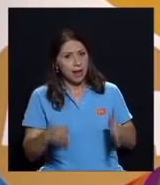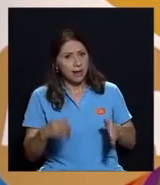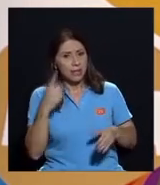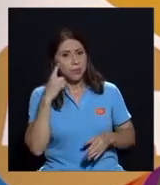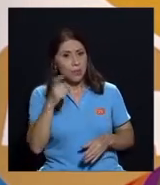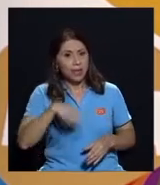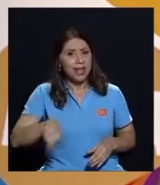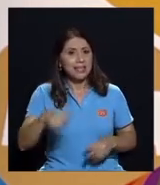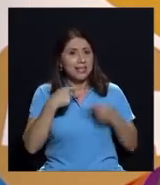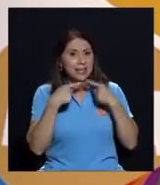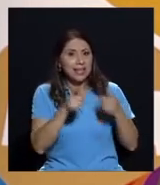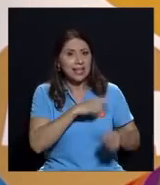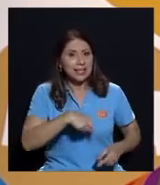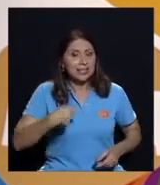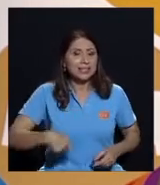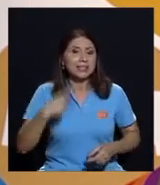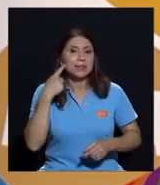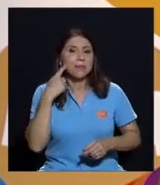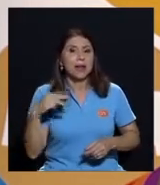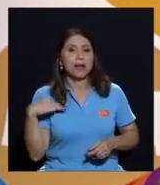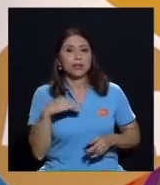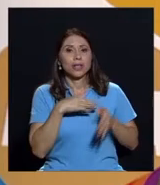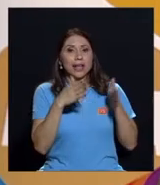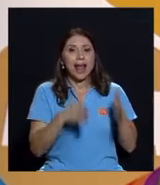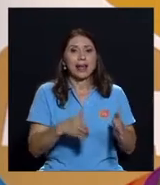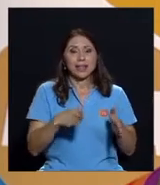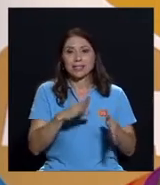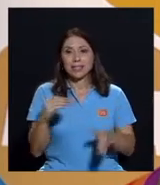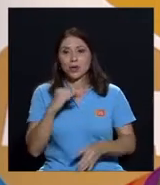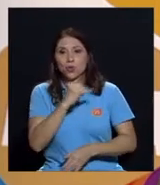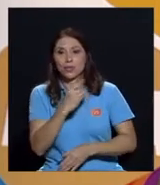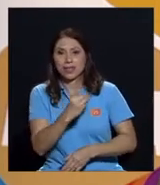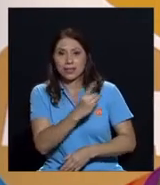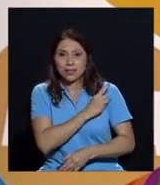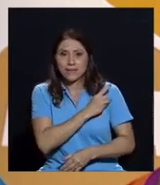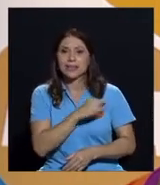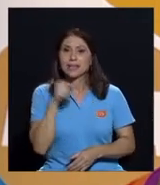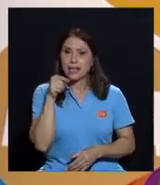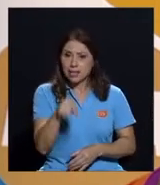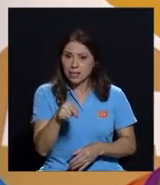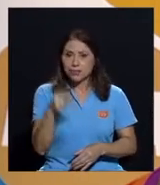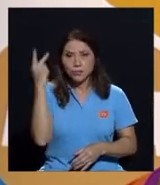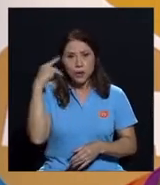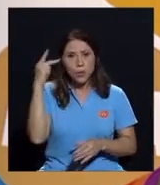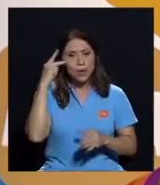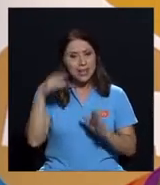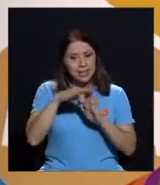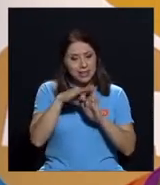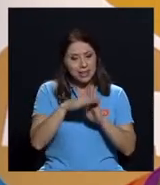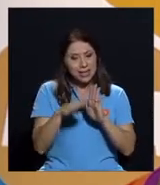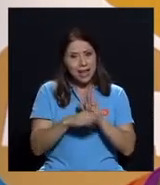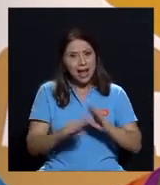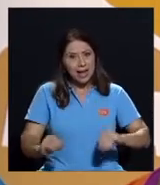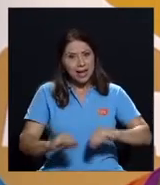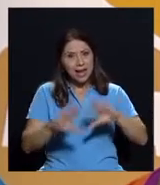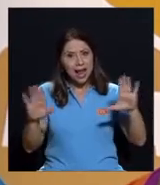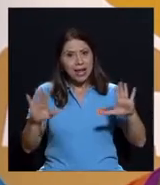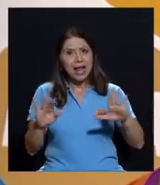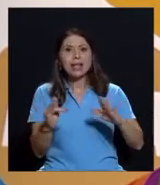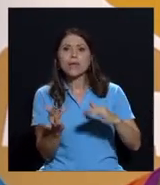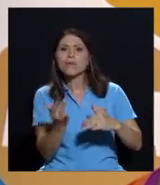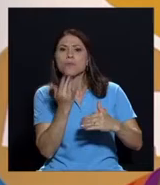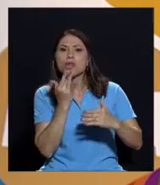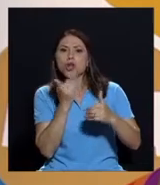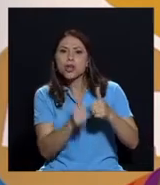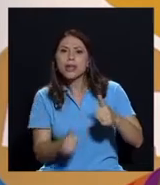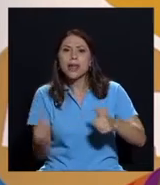se meten a los jerarcas y las juntas directivas y en eso es una política clara que señale las prioridades de la administración